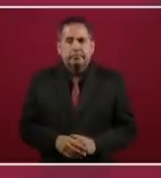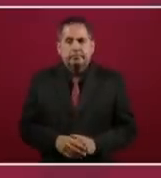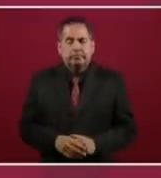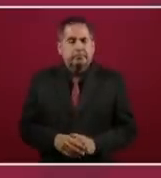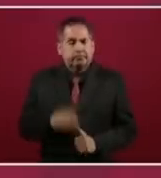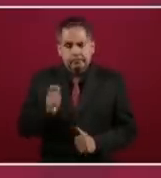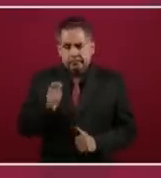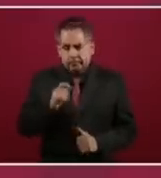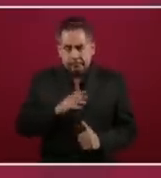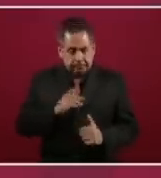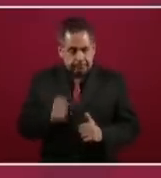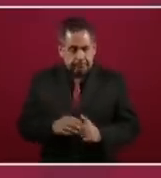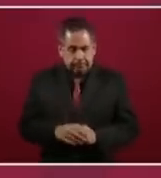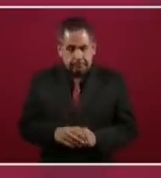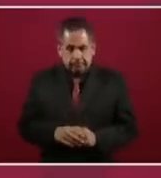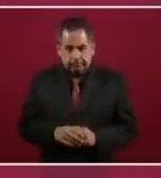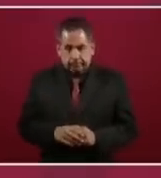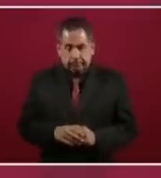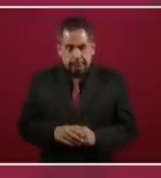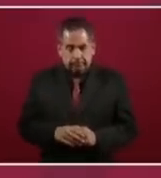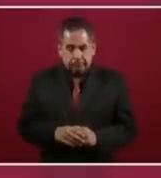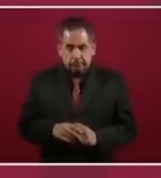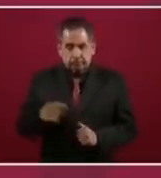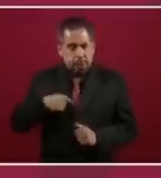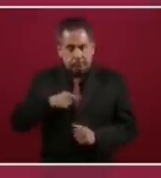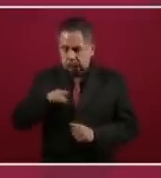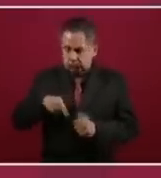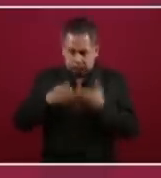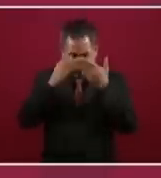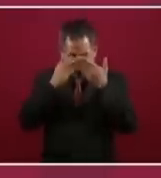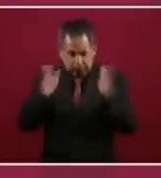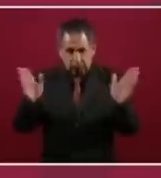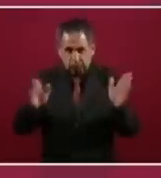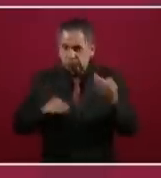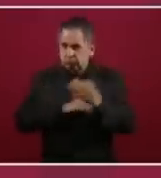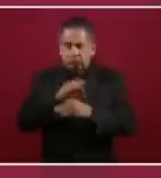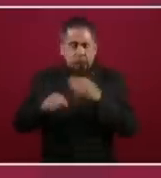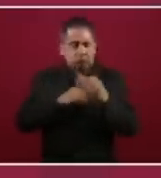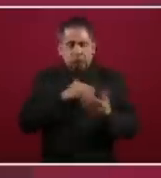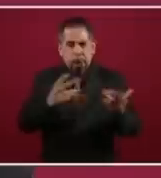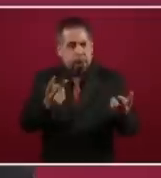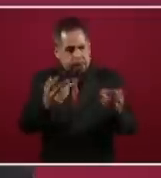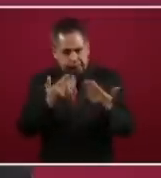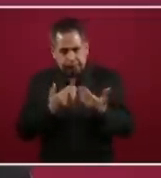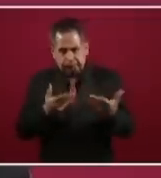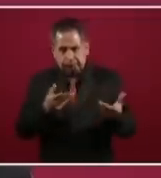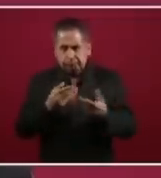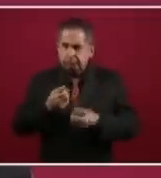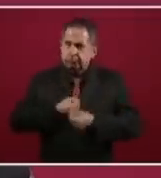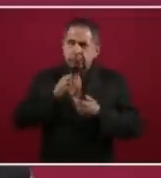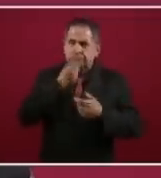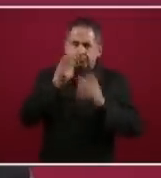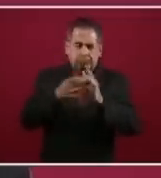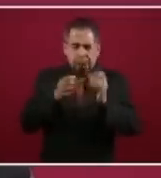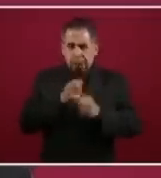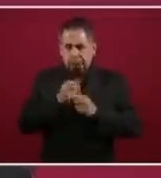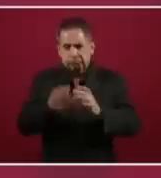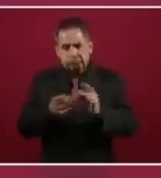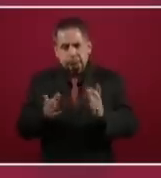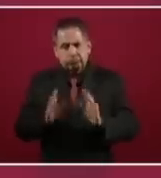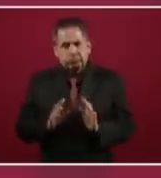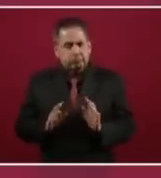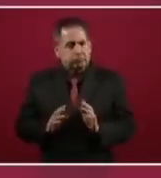hay total, completa apertura. Todo mundo puede venir y manifestarse. Desde